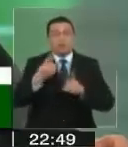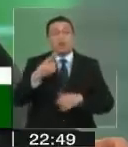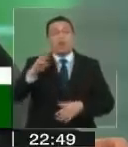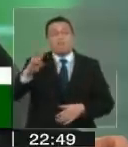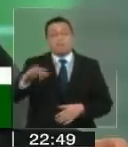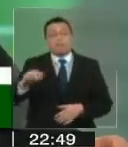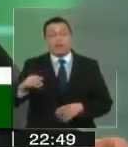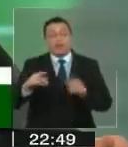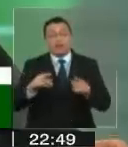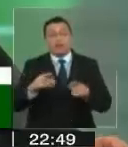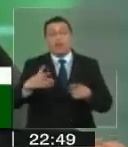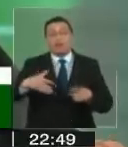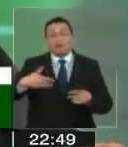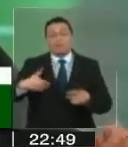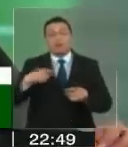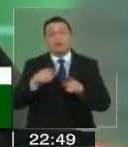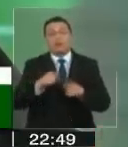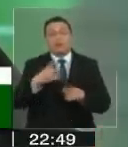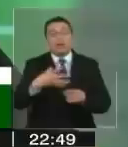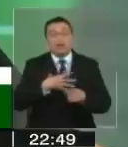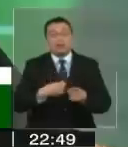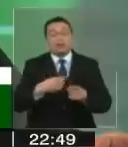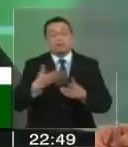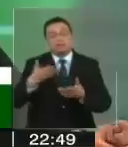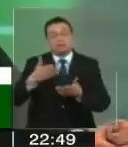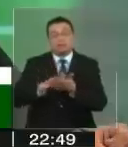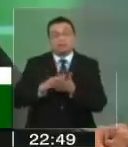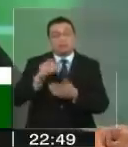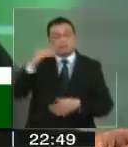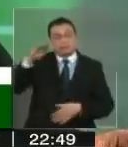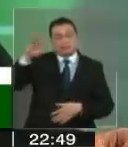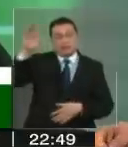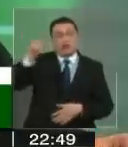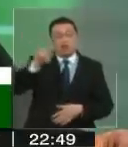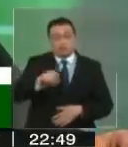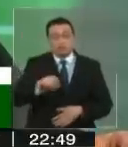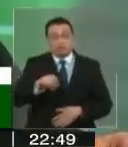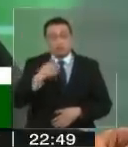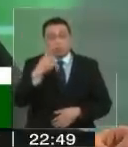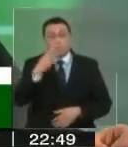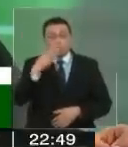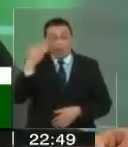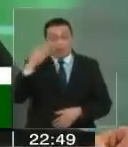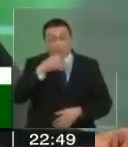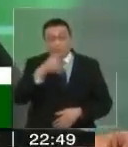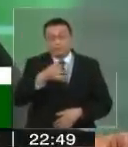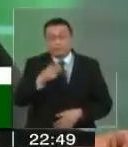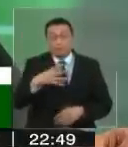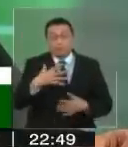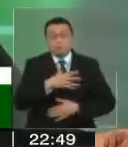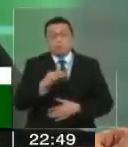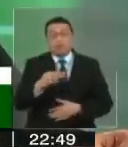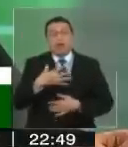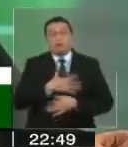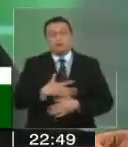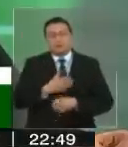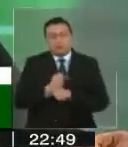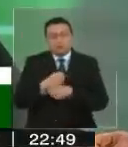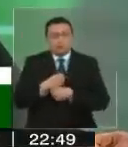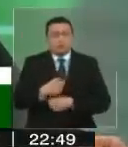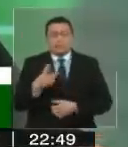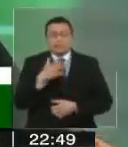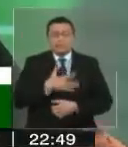que lamentablemente su hija ya no está y está en el cielo. Y ella muy bien dice, en un minuto, una mamá que estaba muy angustiada y se sentía muy